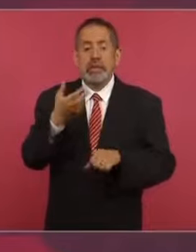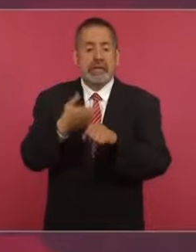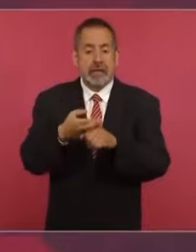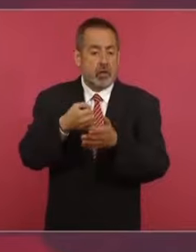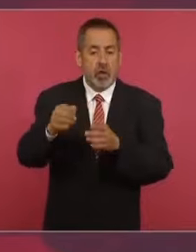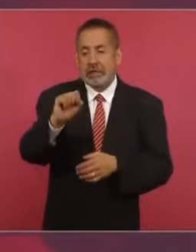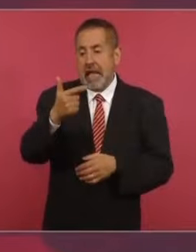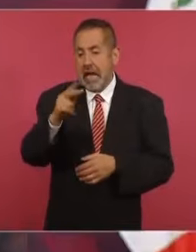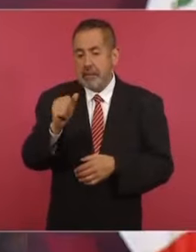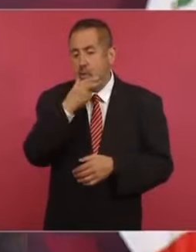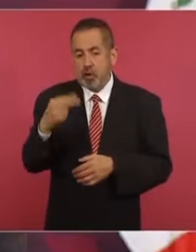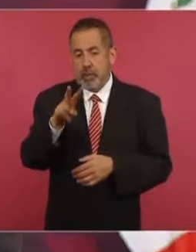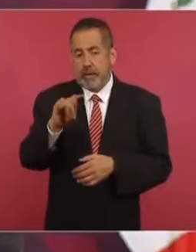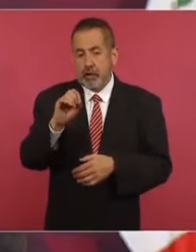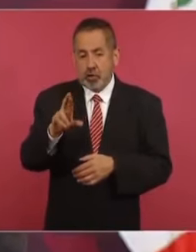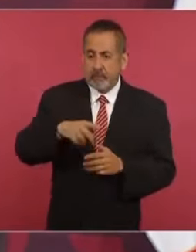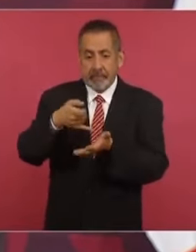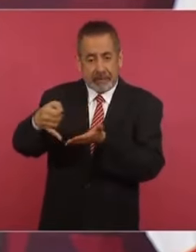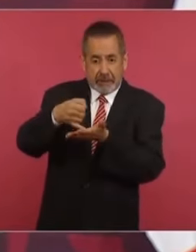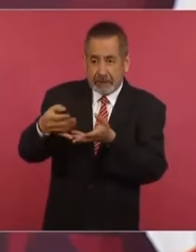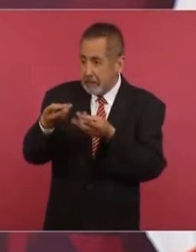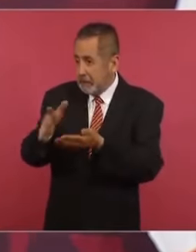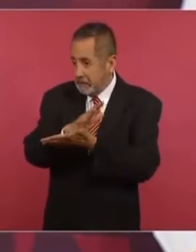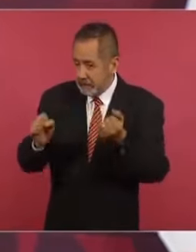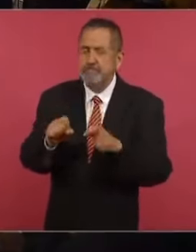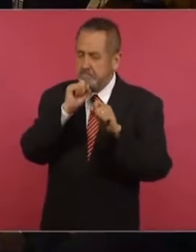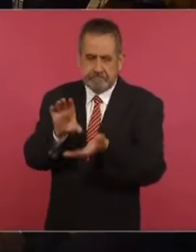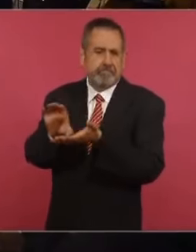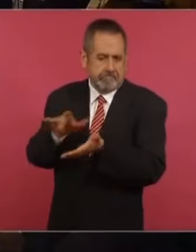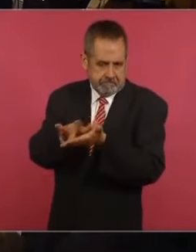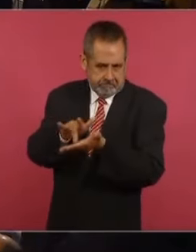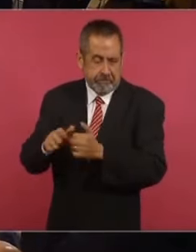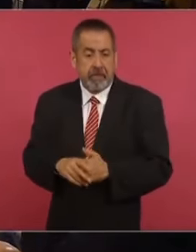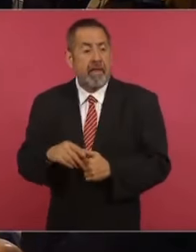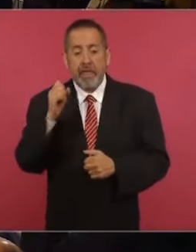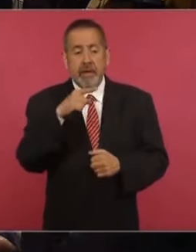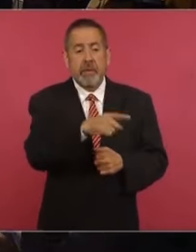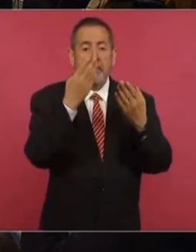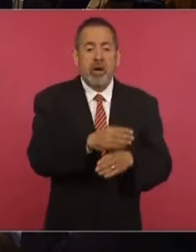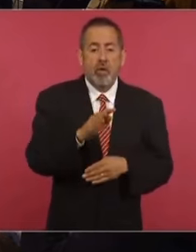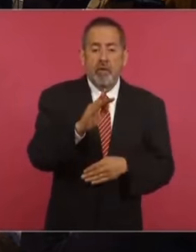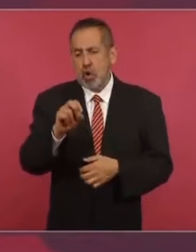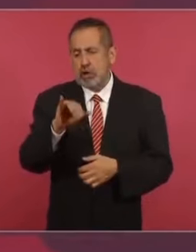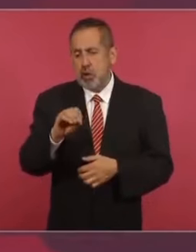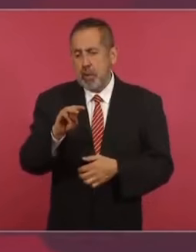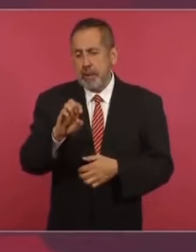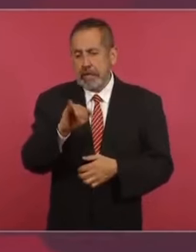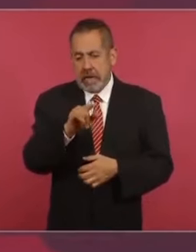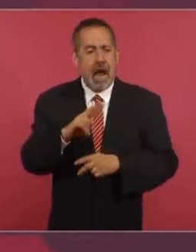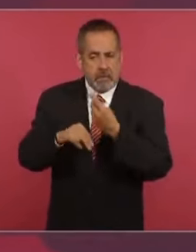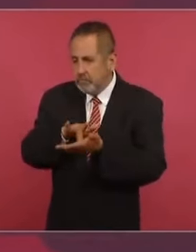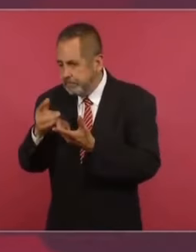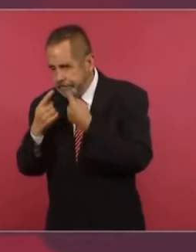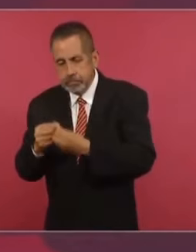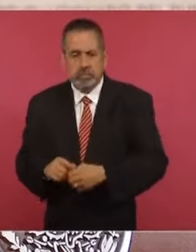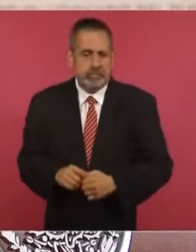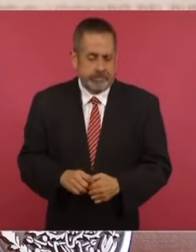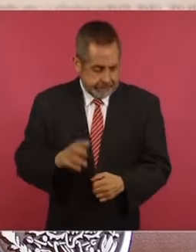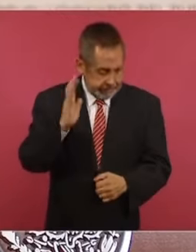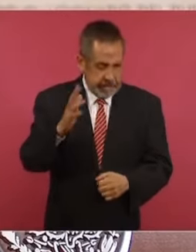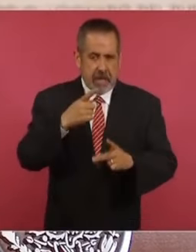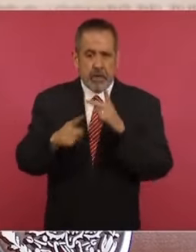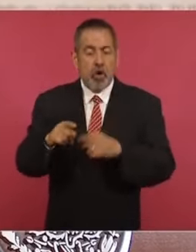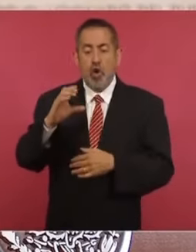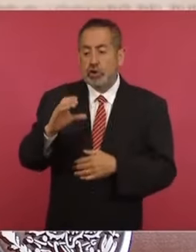de Agricultura, porque se afectaron cultivos. Y va a estar también la financiera para el bienestar. Ya inició